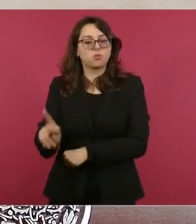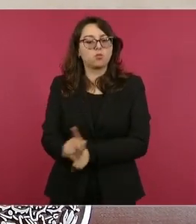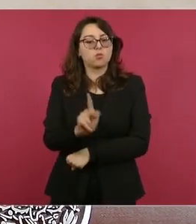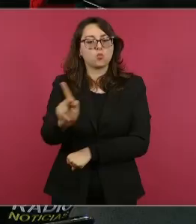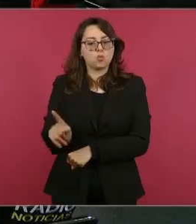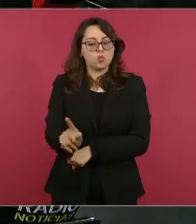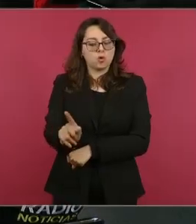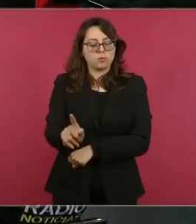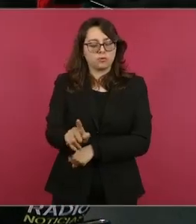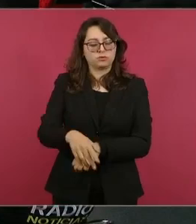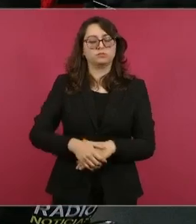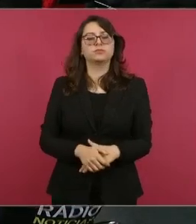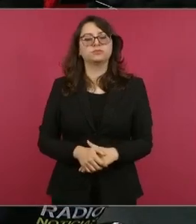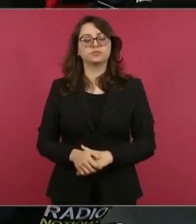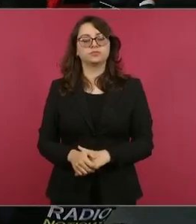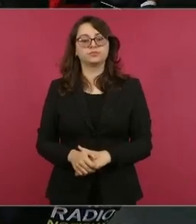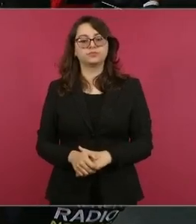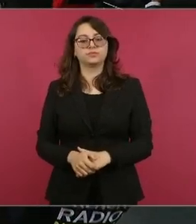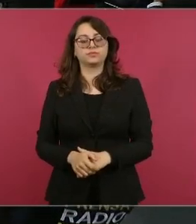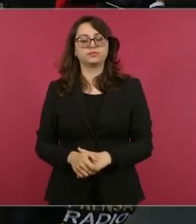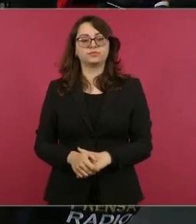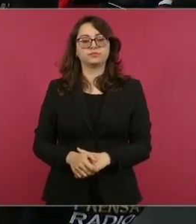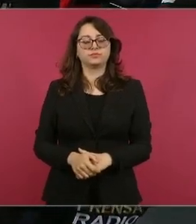de autodefensa.